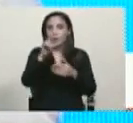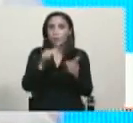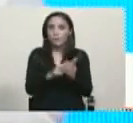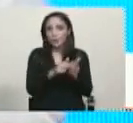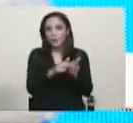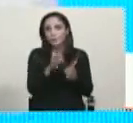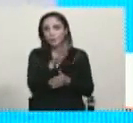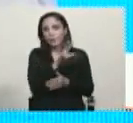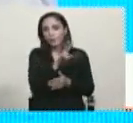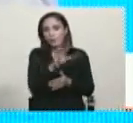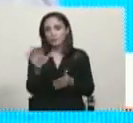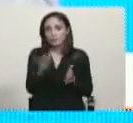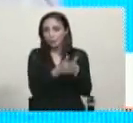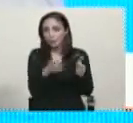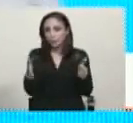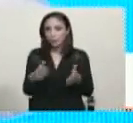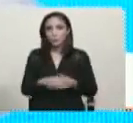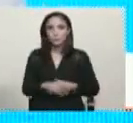2025.